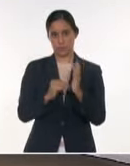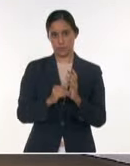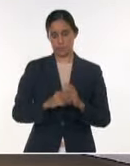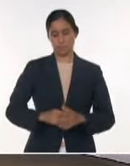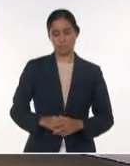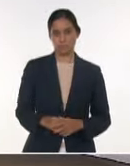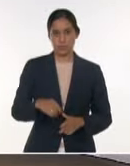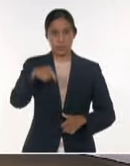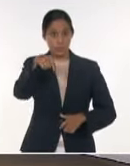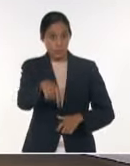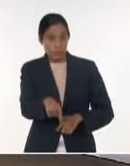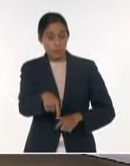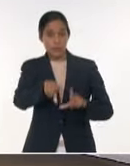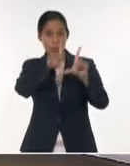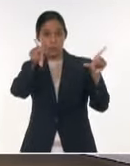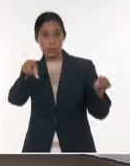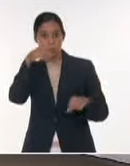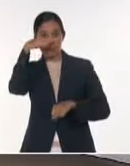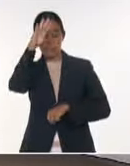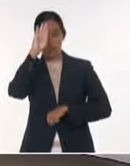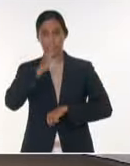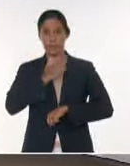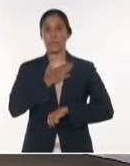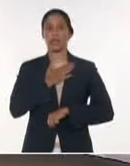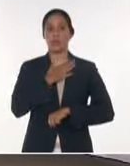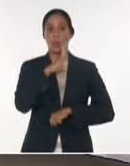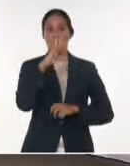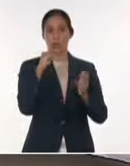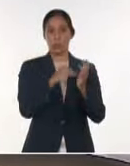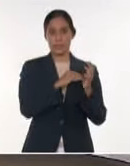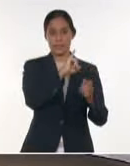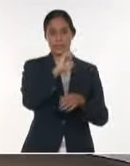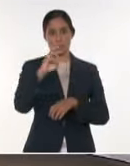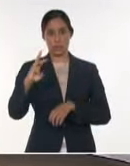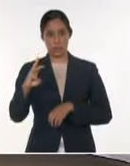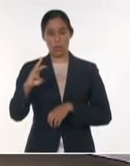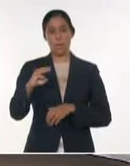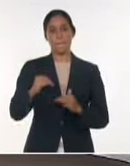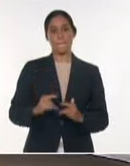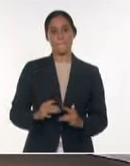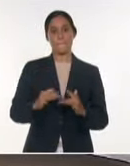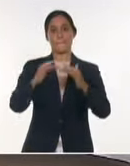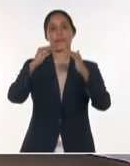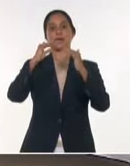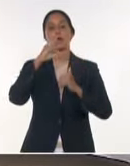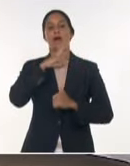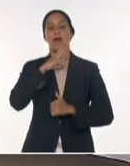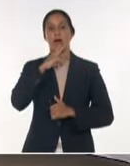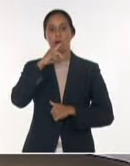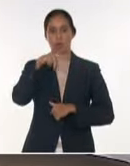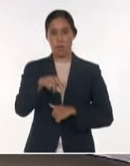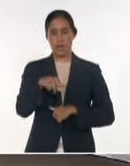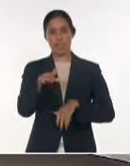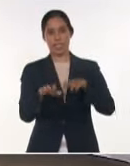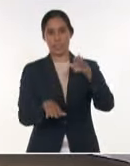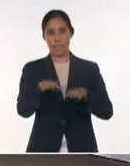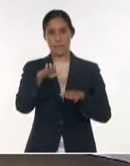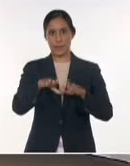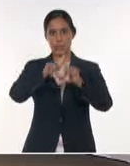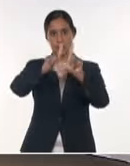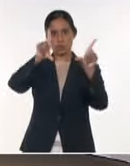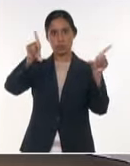embalsan en el país 4.962 millones de metros cúbicos que representan el 54% de la capacidad nacional de almacenamiento